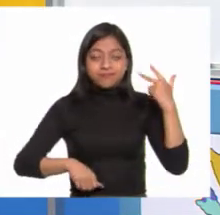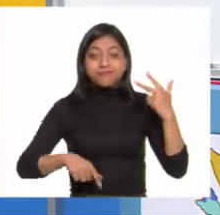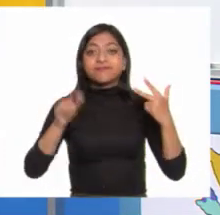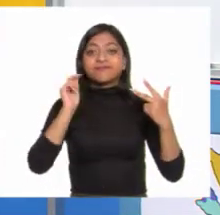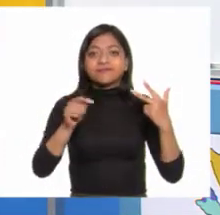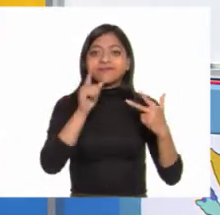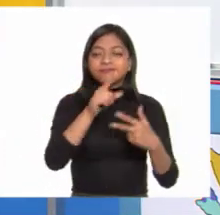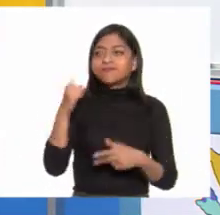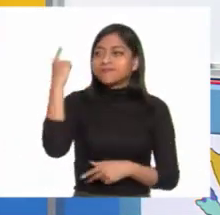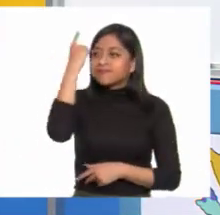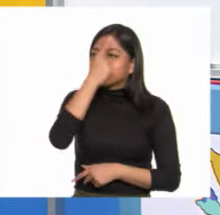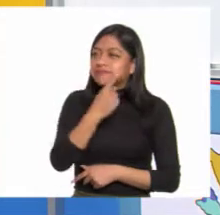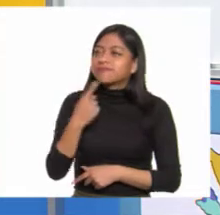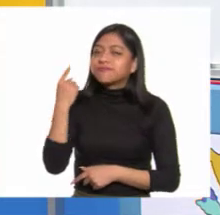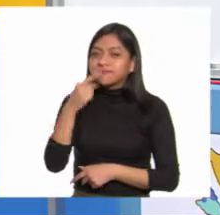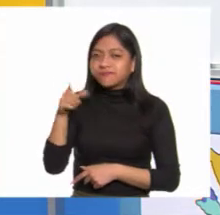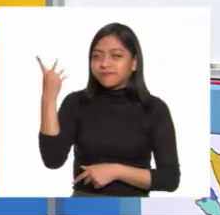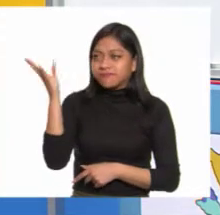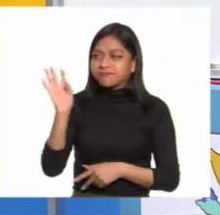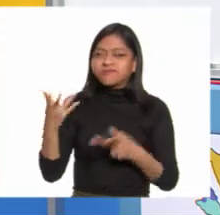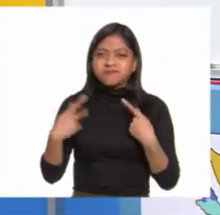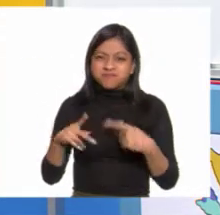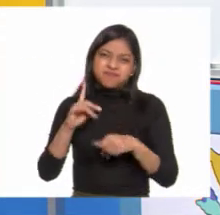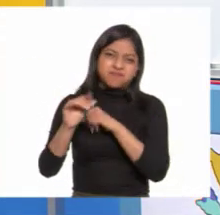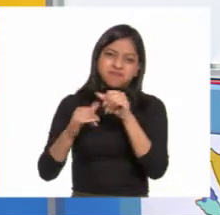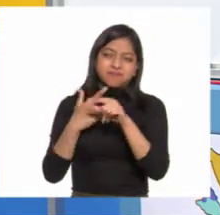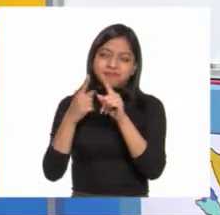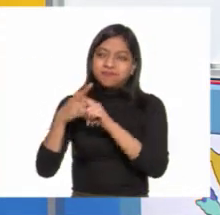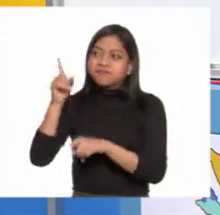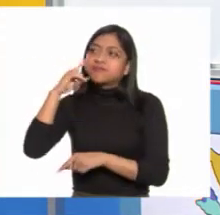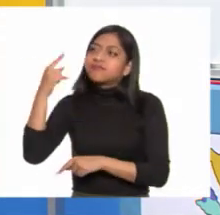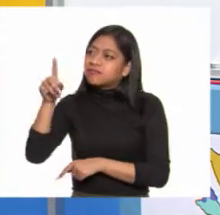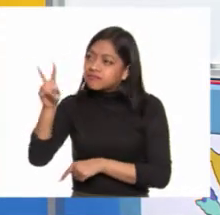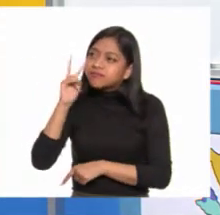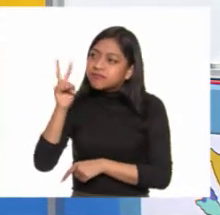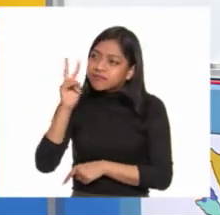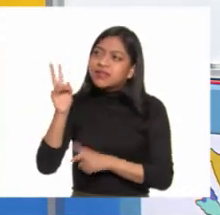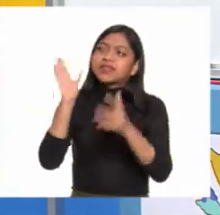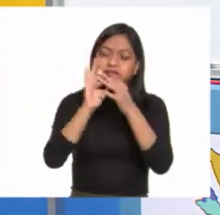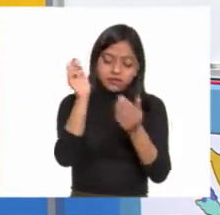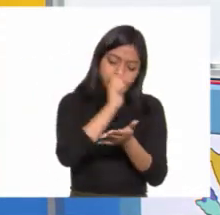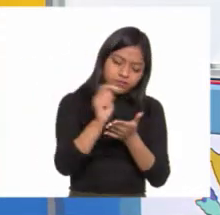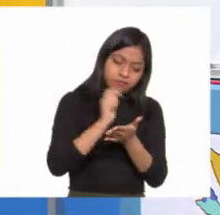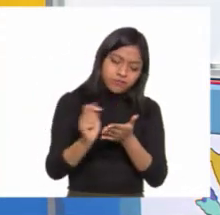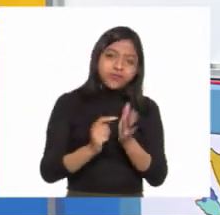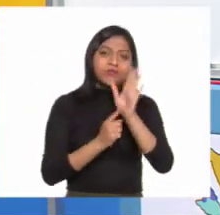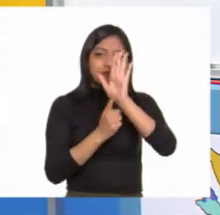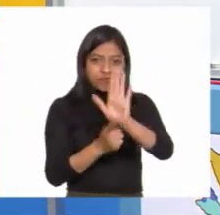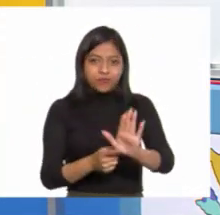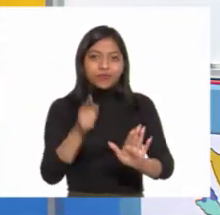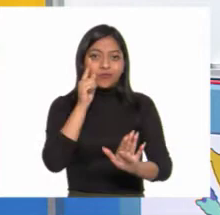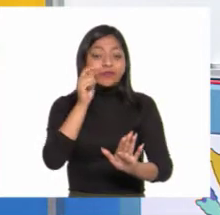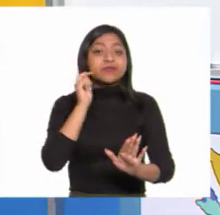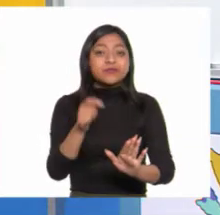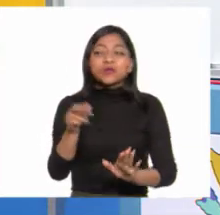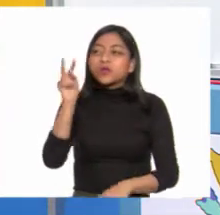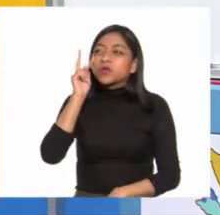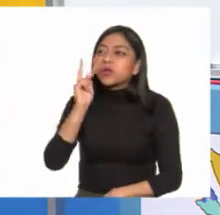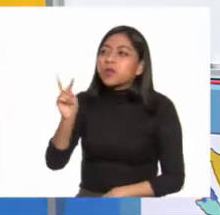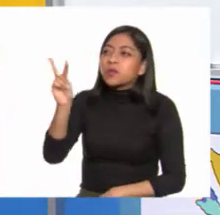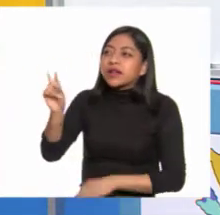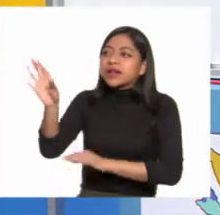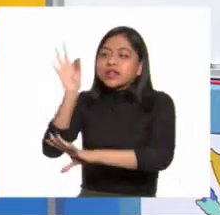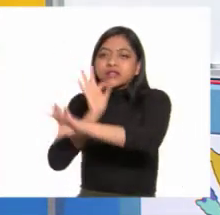elaborar retratos escritos de personajes célebres para publicarlos, y precisamente la descripción será un elemento